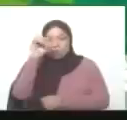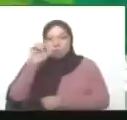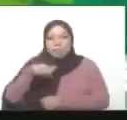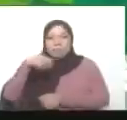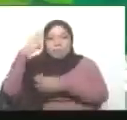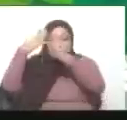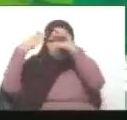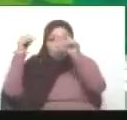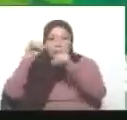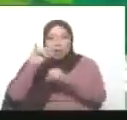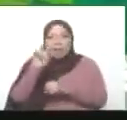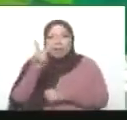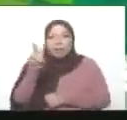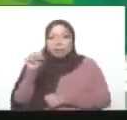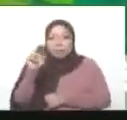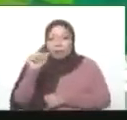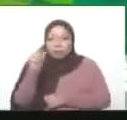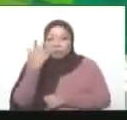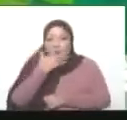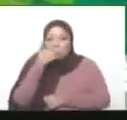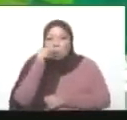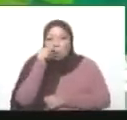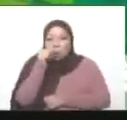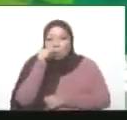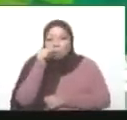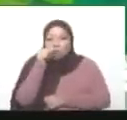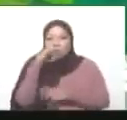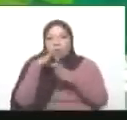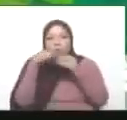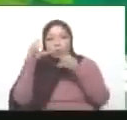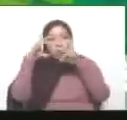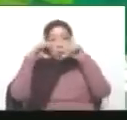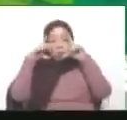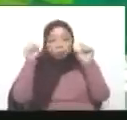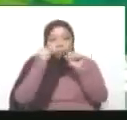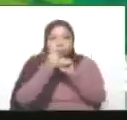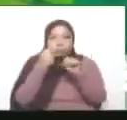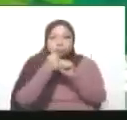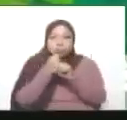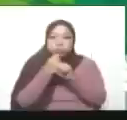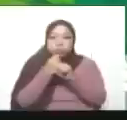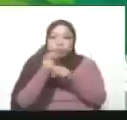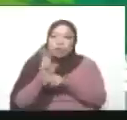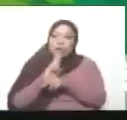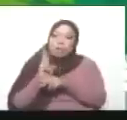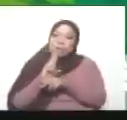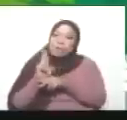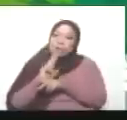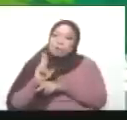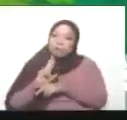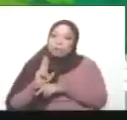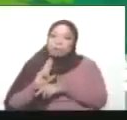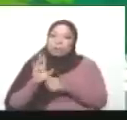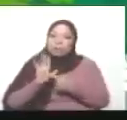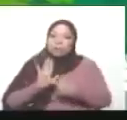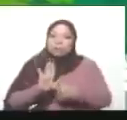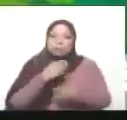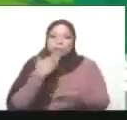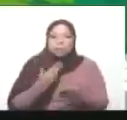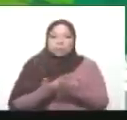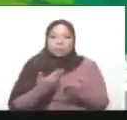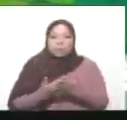canciller Iván Gil y a todo el equipo diplomático de Venezuela para que de inmediato presenten